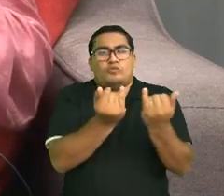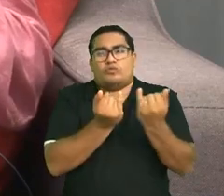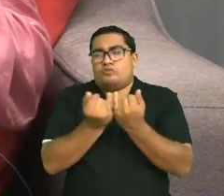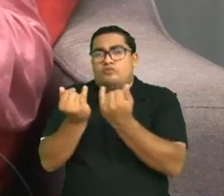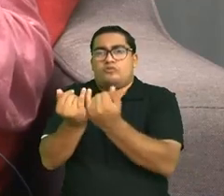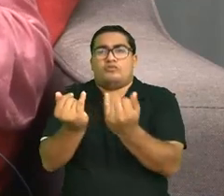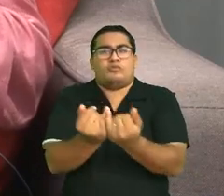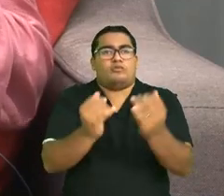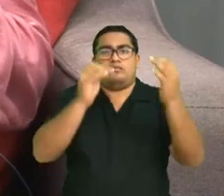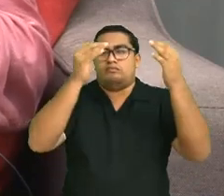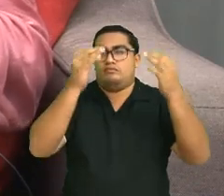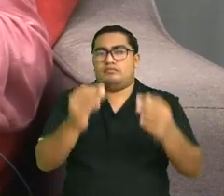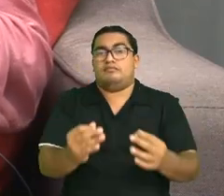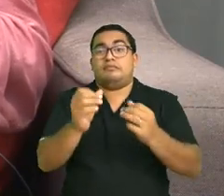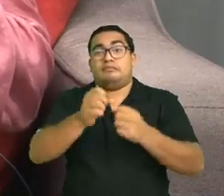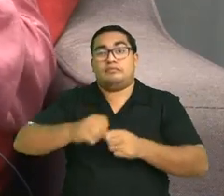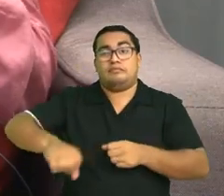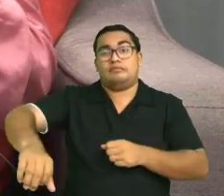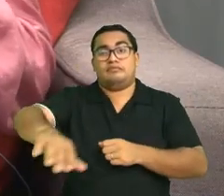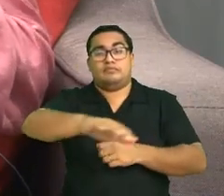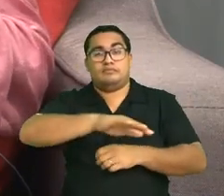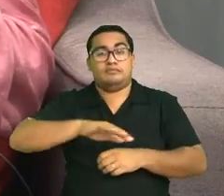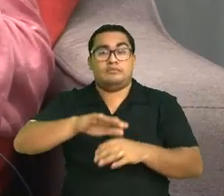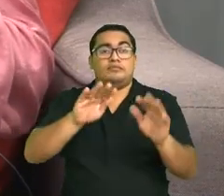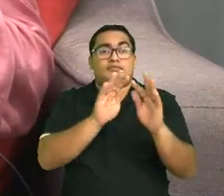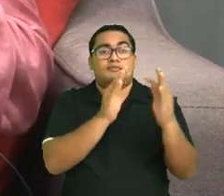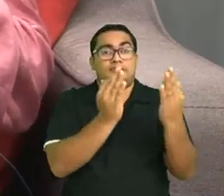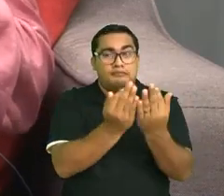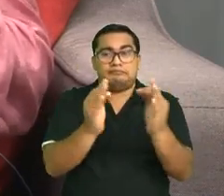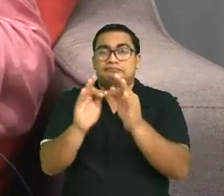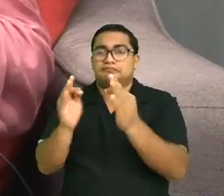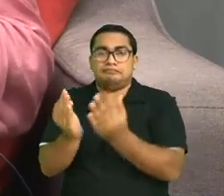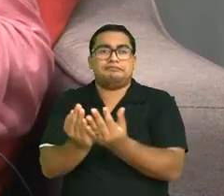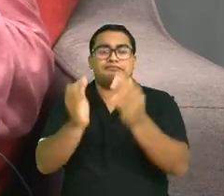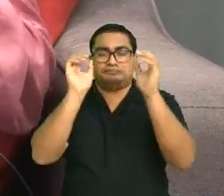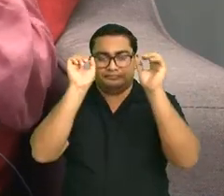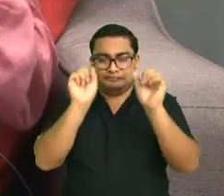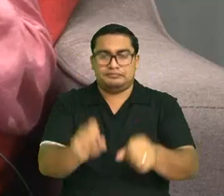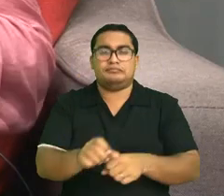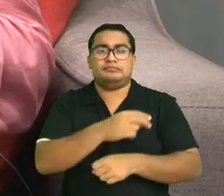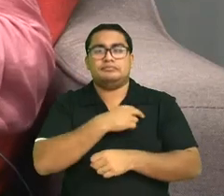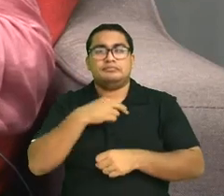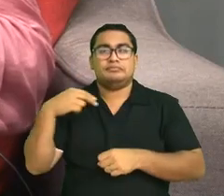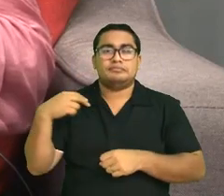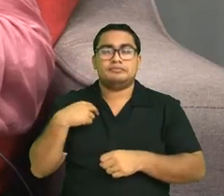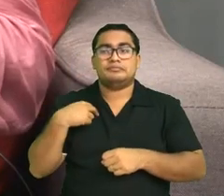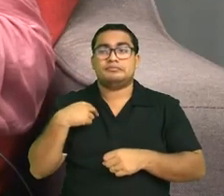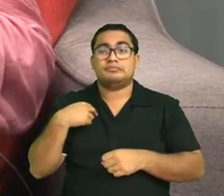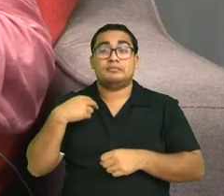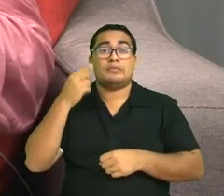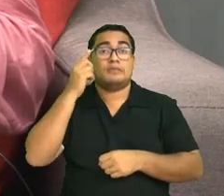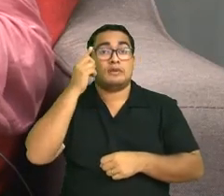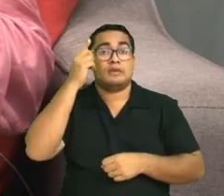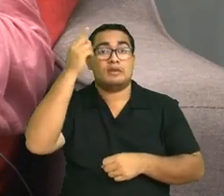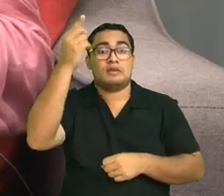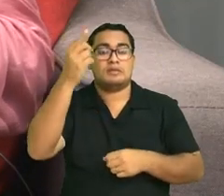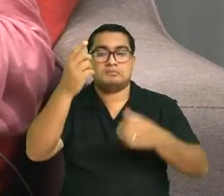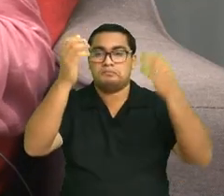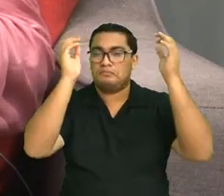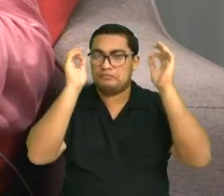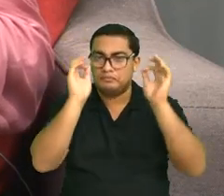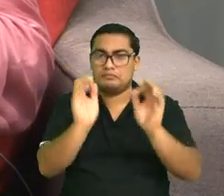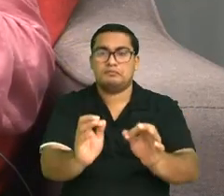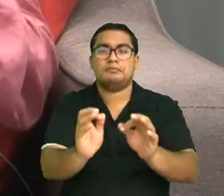su familia, para que tengan la oportunidad de desarrollarse de la manera más